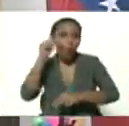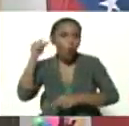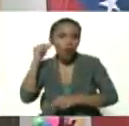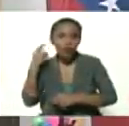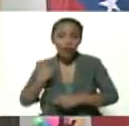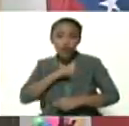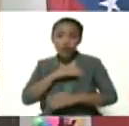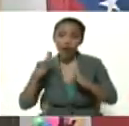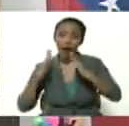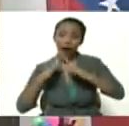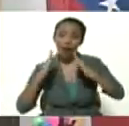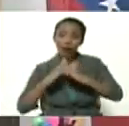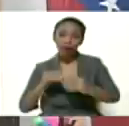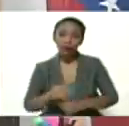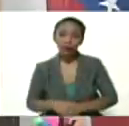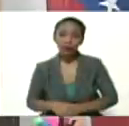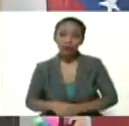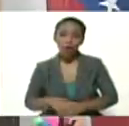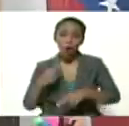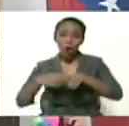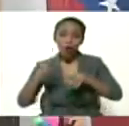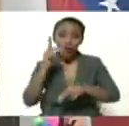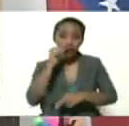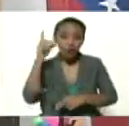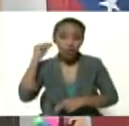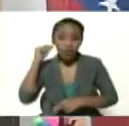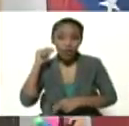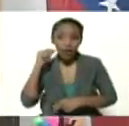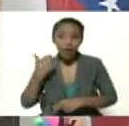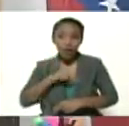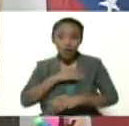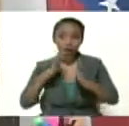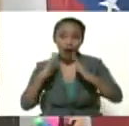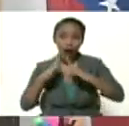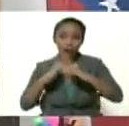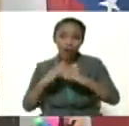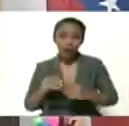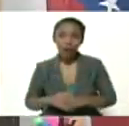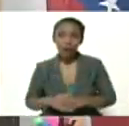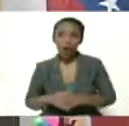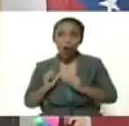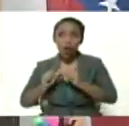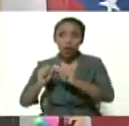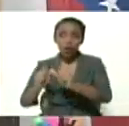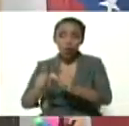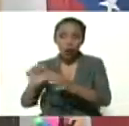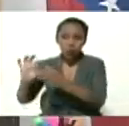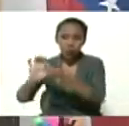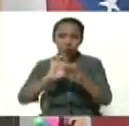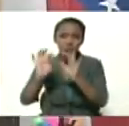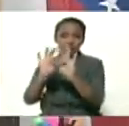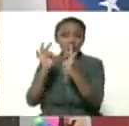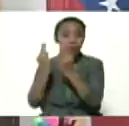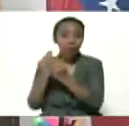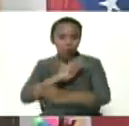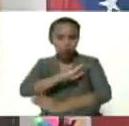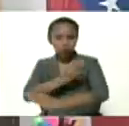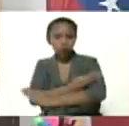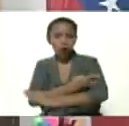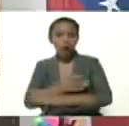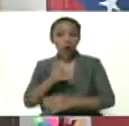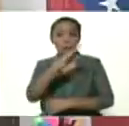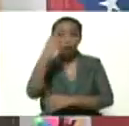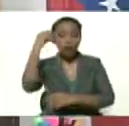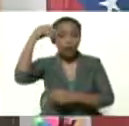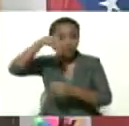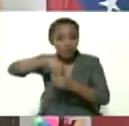nuestros hogares. Con los niños y niñas de nuestros hogares. Continuar en unión familiar, fortaleciendo la